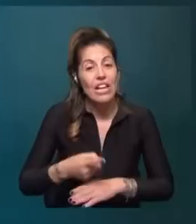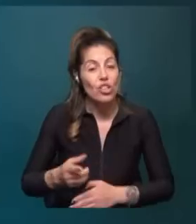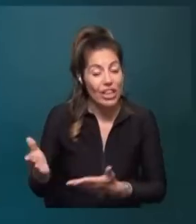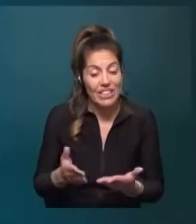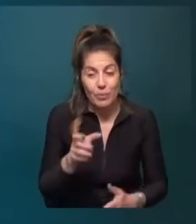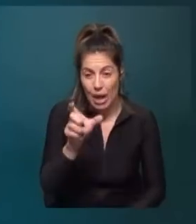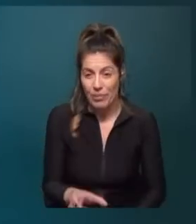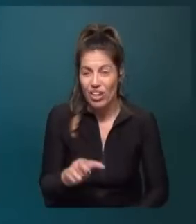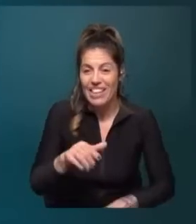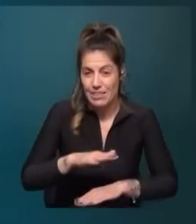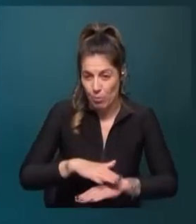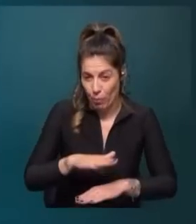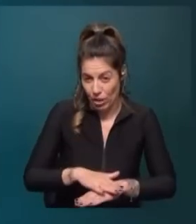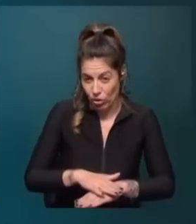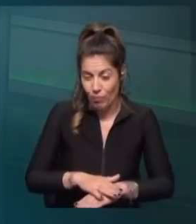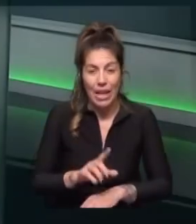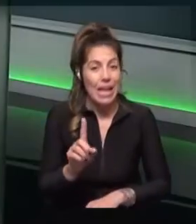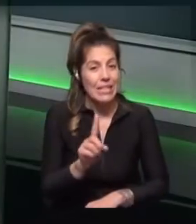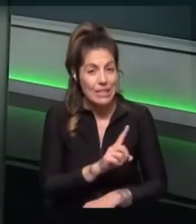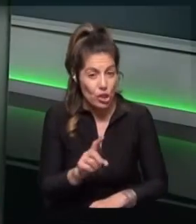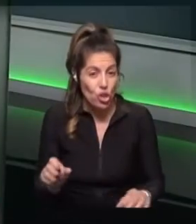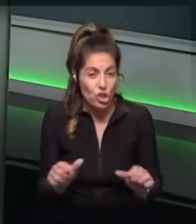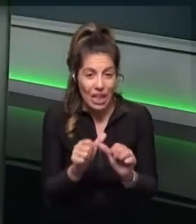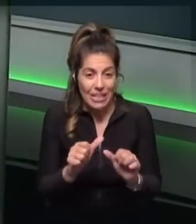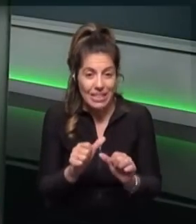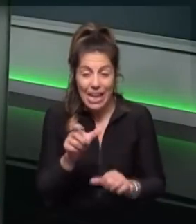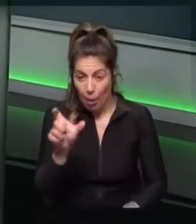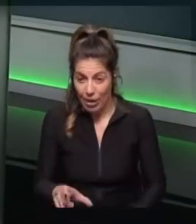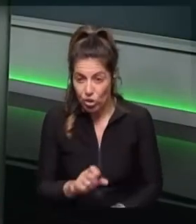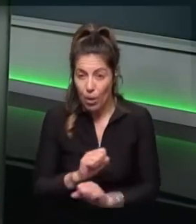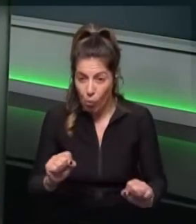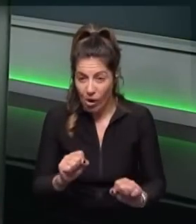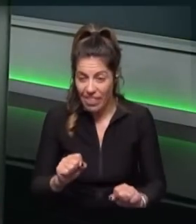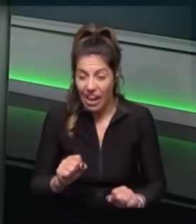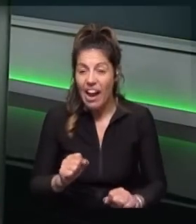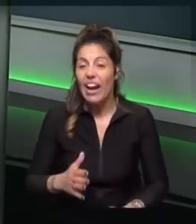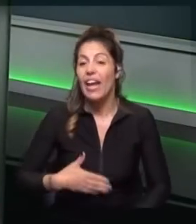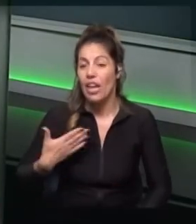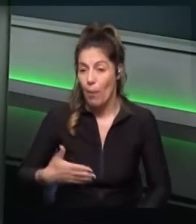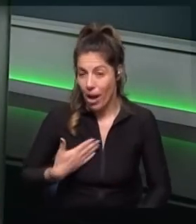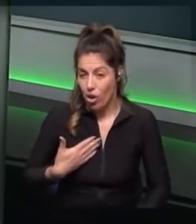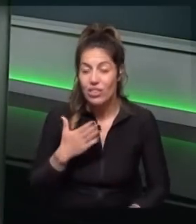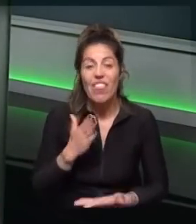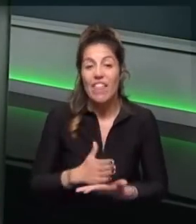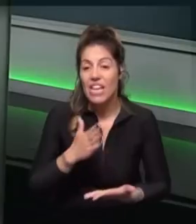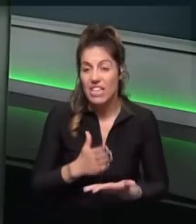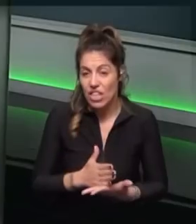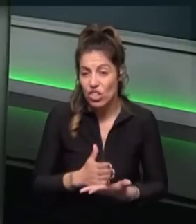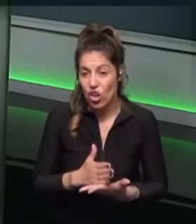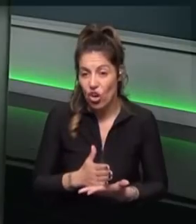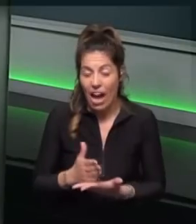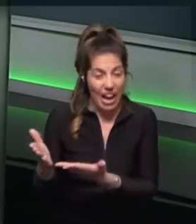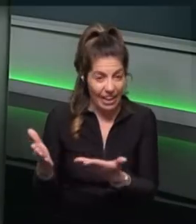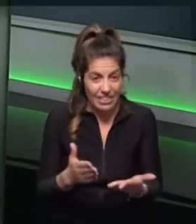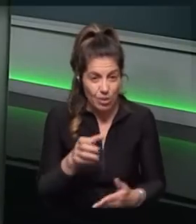en el momento Y eso si no sucede también las personas tienen que saber que tienen el derecho a reclamarlo tienen derecho a reclamar que se atienda a una persona que